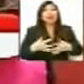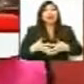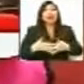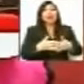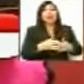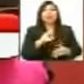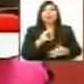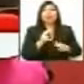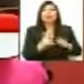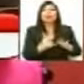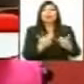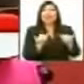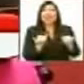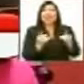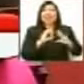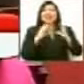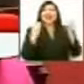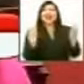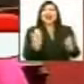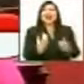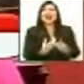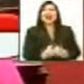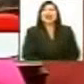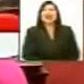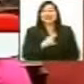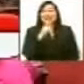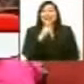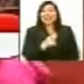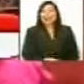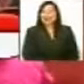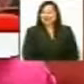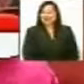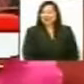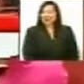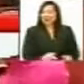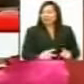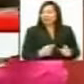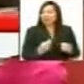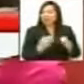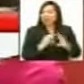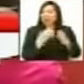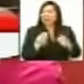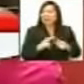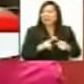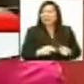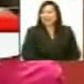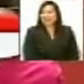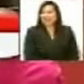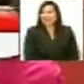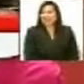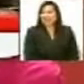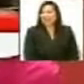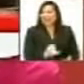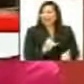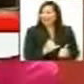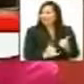Perú 2018, aquí en el Congreso de la República del Perú. Transmisión en vivo de Congreso Televisión.